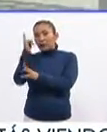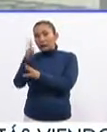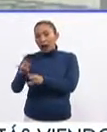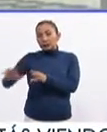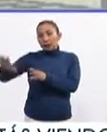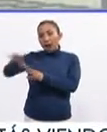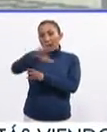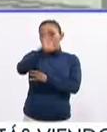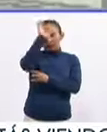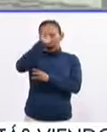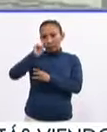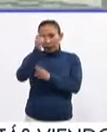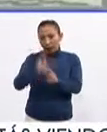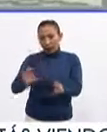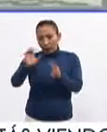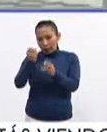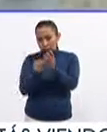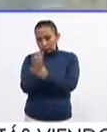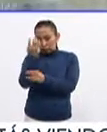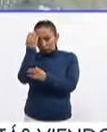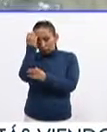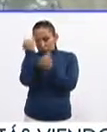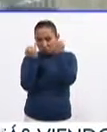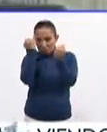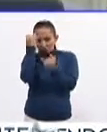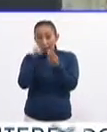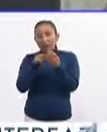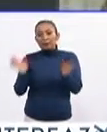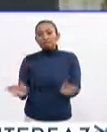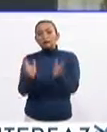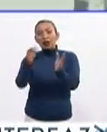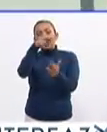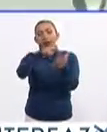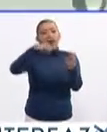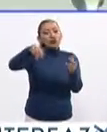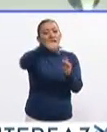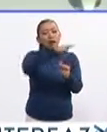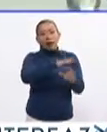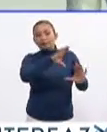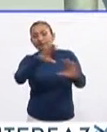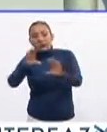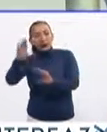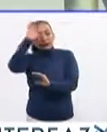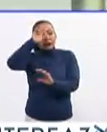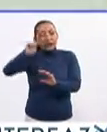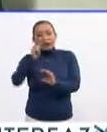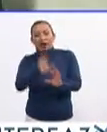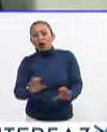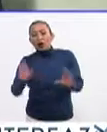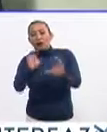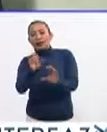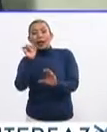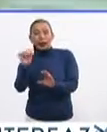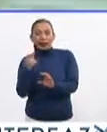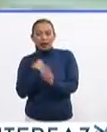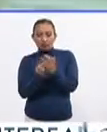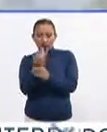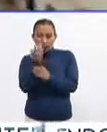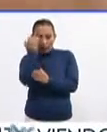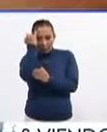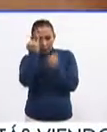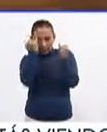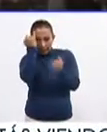fortalecimiento sectorial de ciencia, tecnología e innovación y en el fomento regional de las capacidades científicas, tecnológicas y de